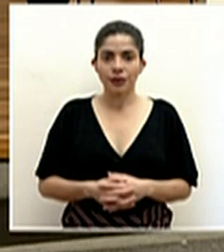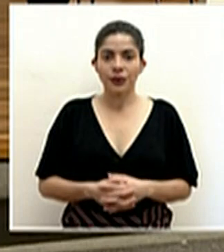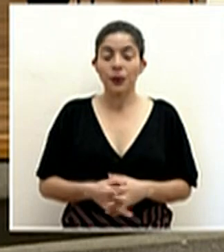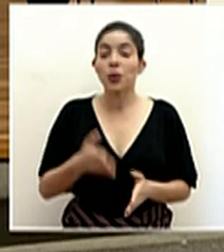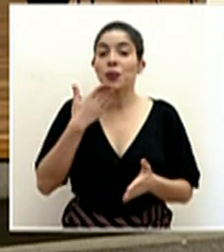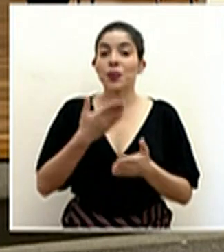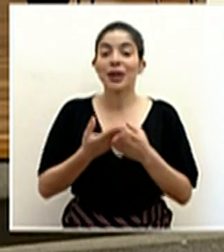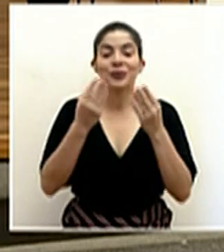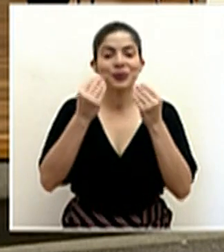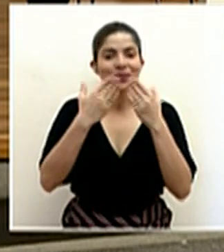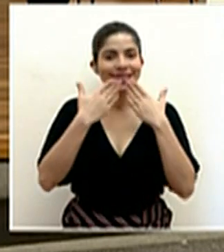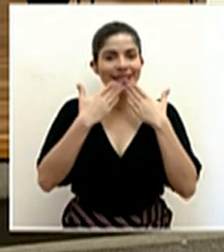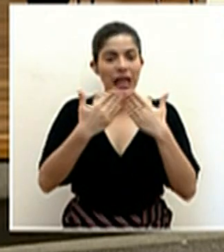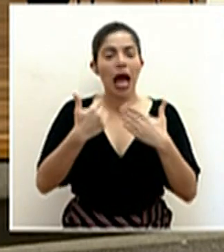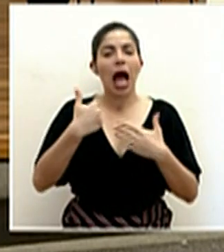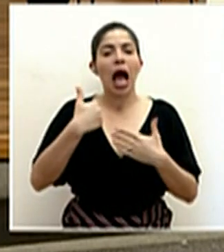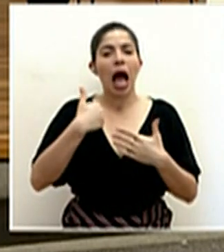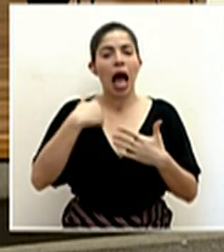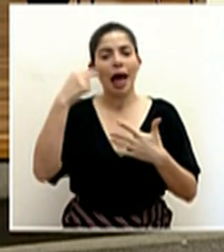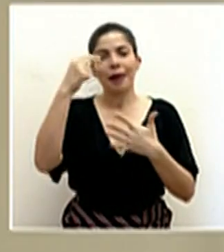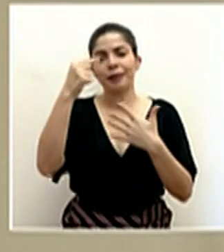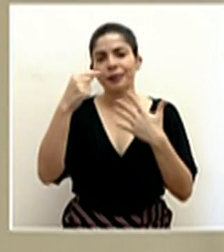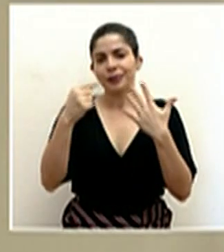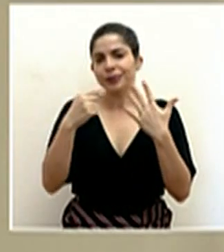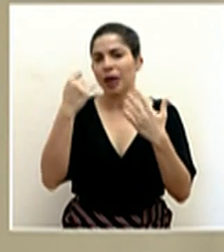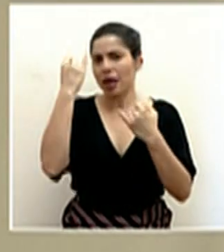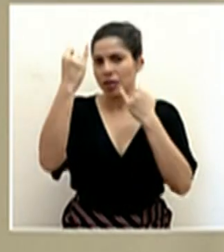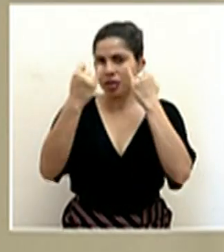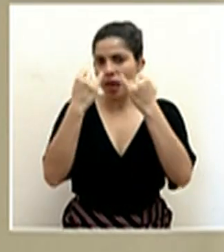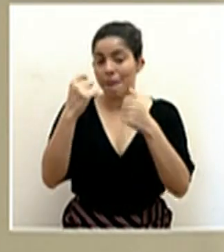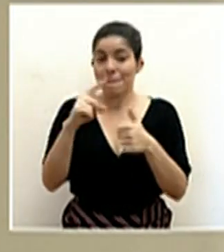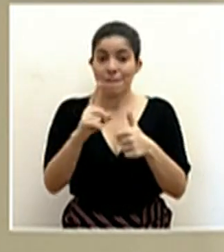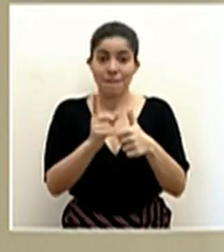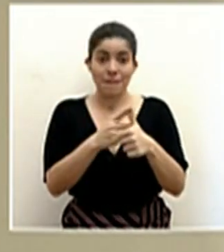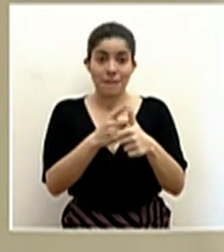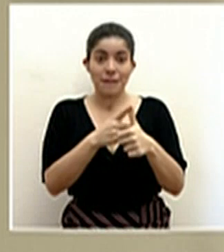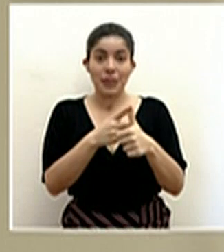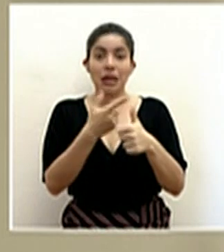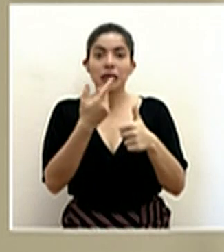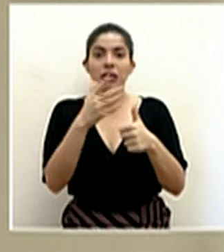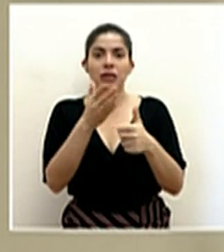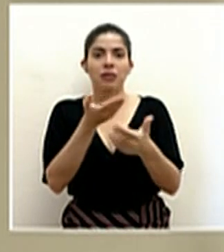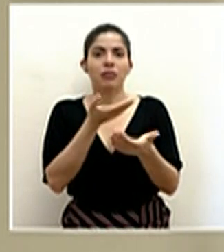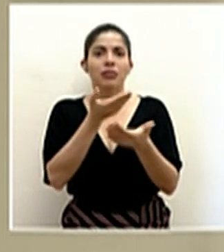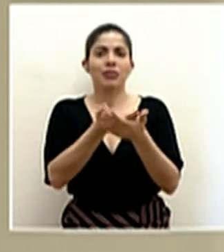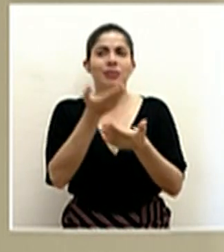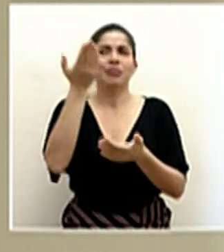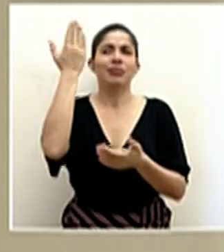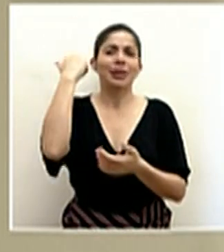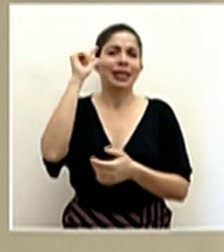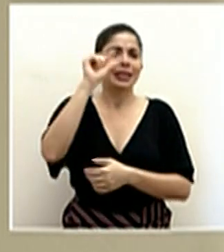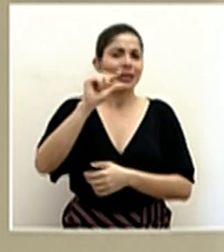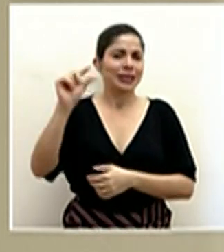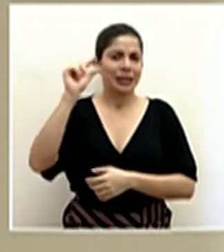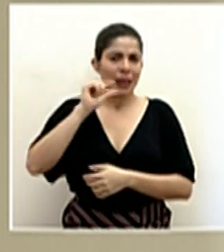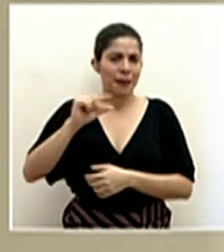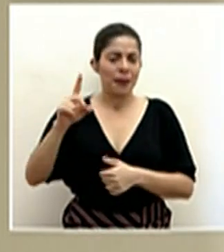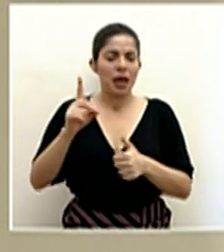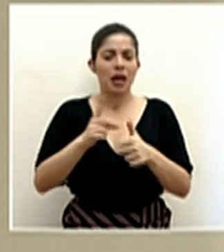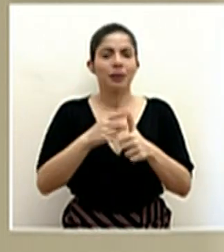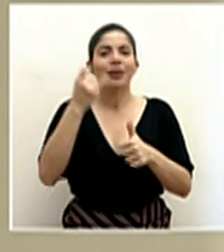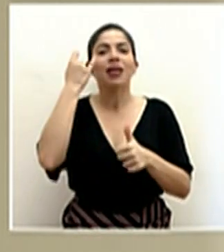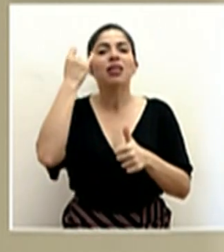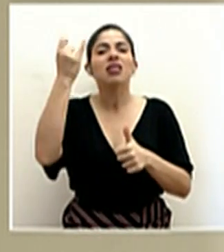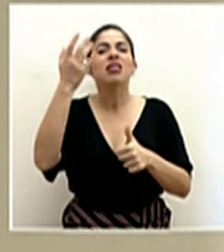Muy bien, muchísimas gracias. Tenemos varias iniciativas. La primera iniciativa la presentamos justamente hace un par de semanas y es esta